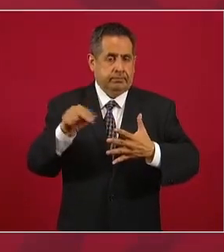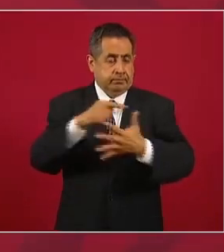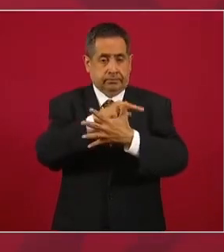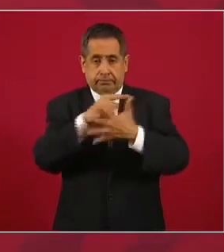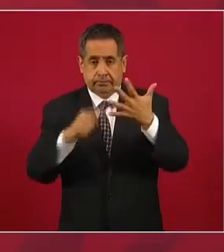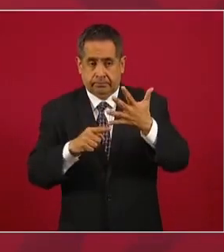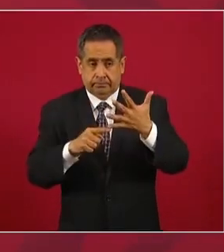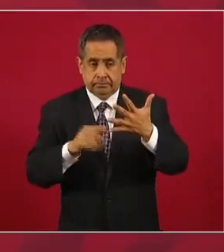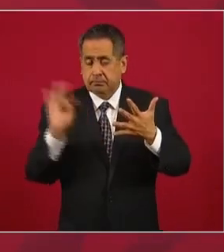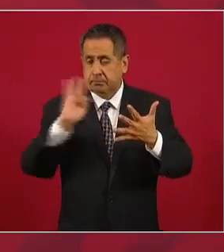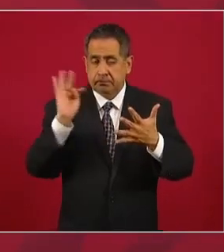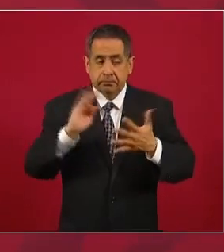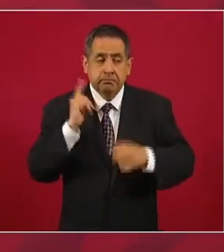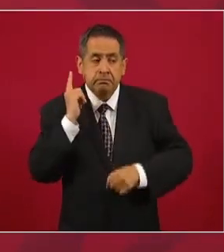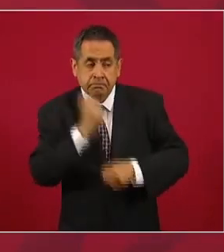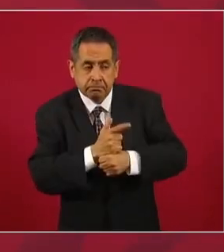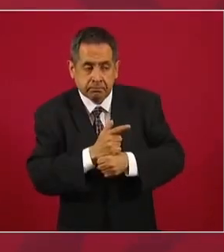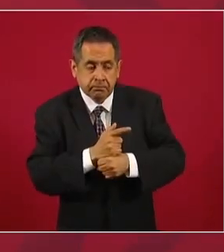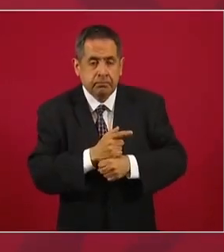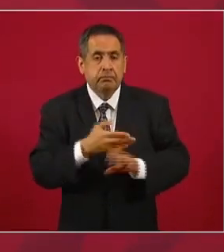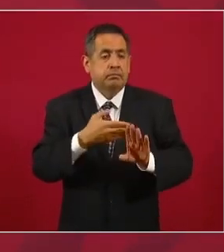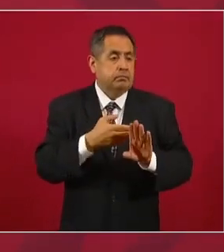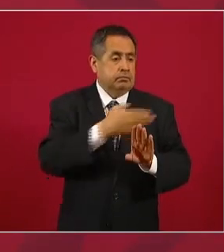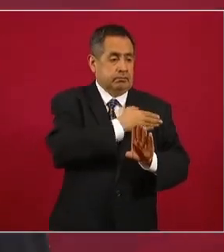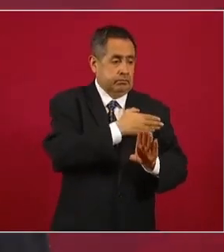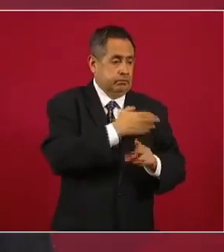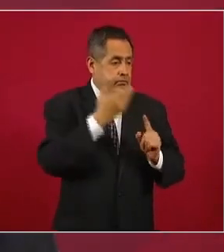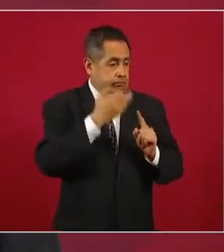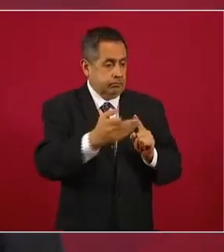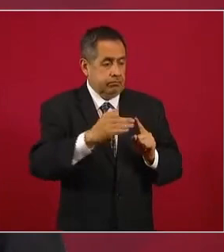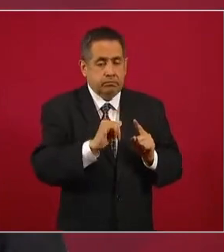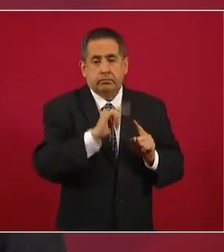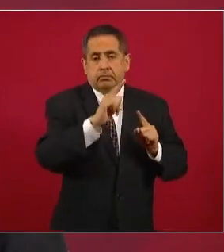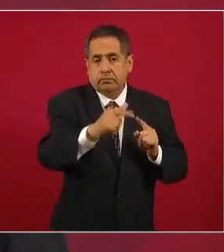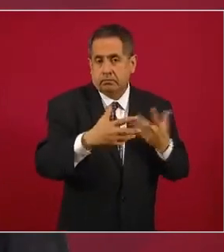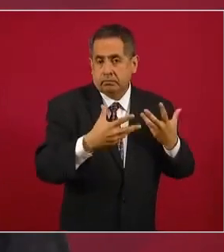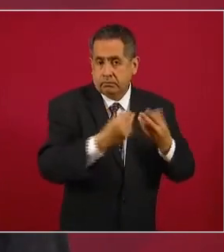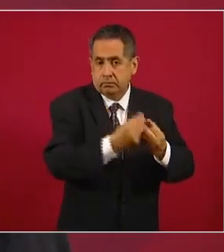Nieto, antes, durante y después